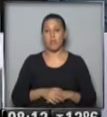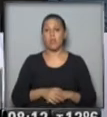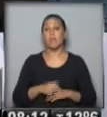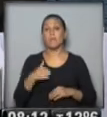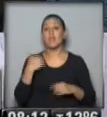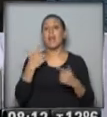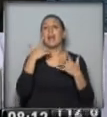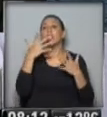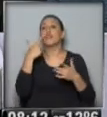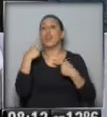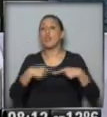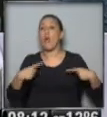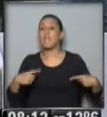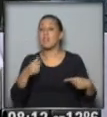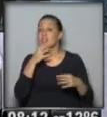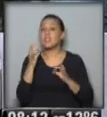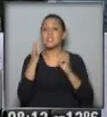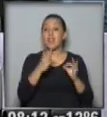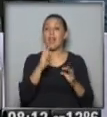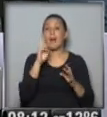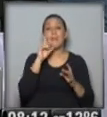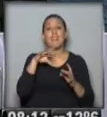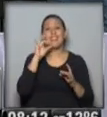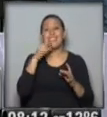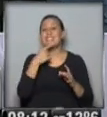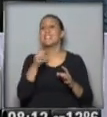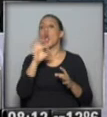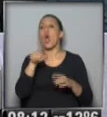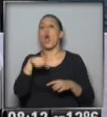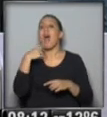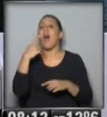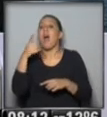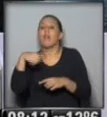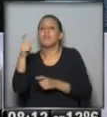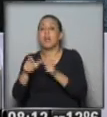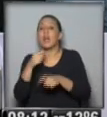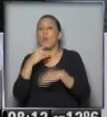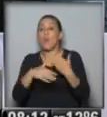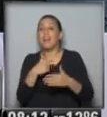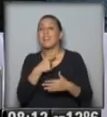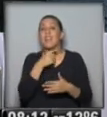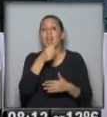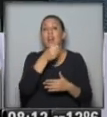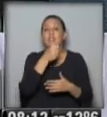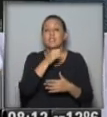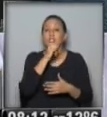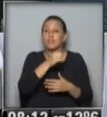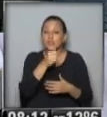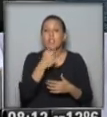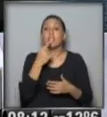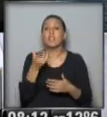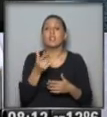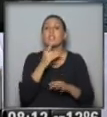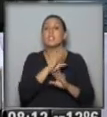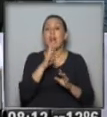entonces a las novedades y llega a brindisi o algún jugador que quiere dar su testimonio ahí en el predio donde entrena independientes a